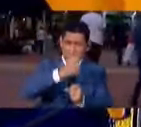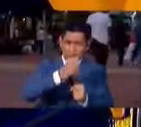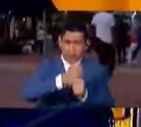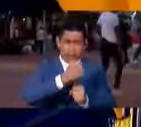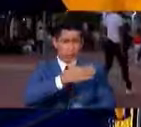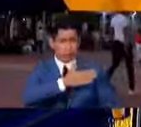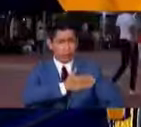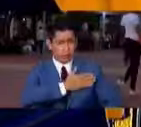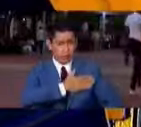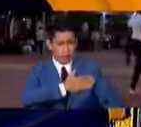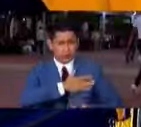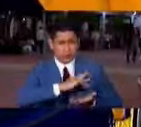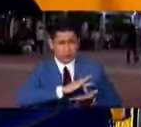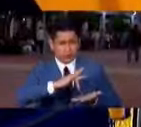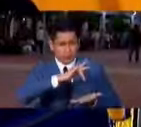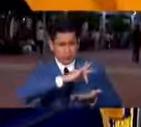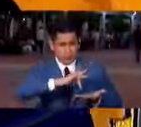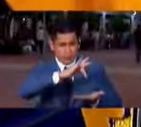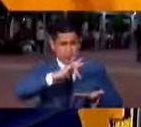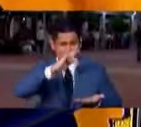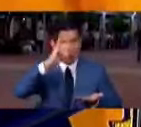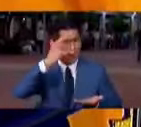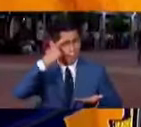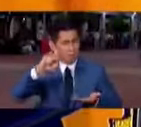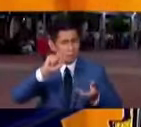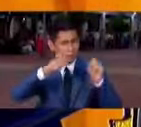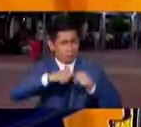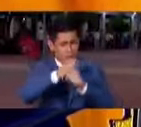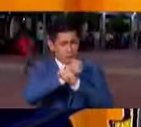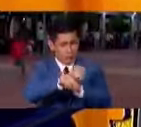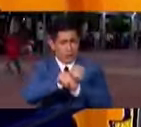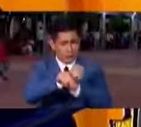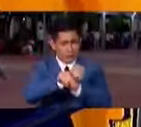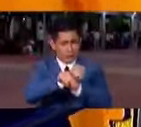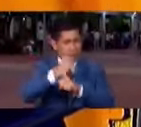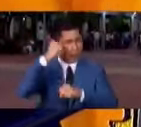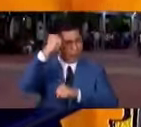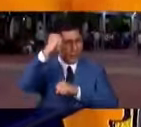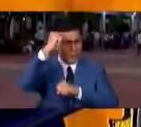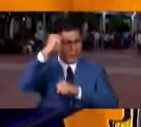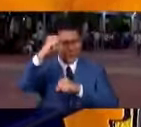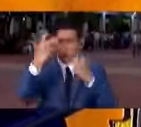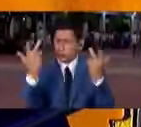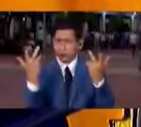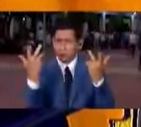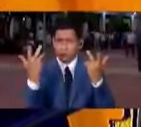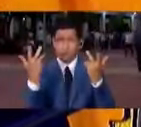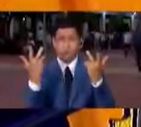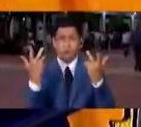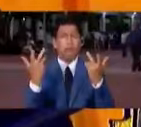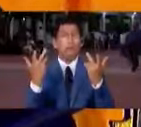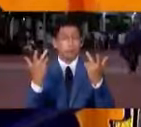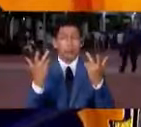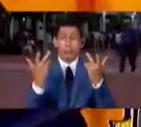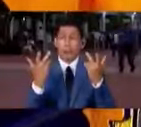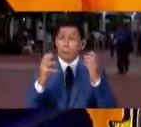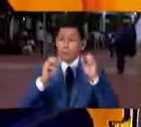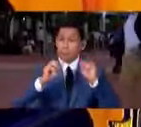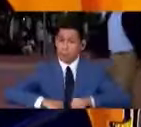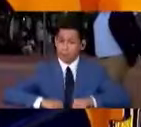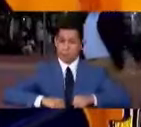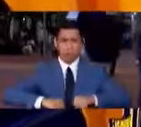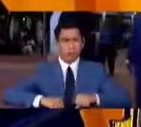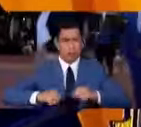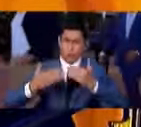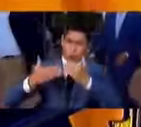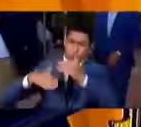enfrentar todo lo que se interponga entre sus justos derechos de vivir con dignidad o que cualquiera intente detener las obras de